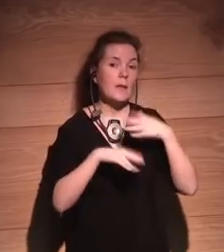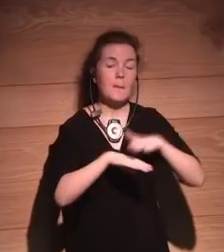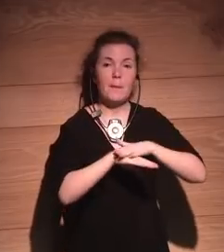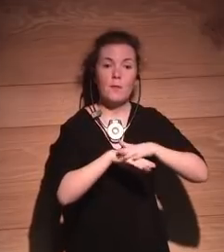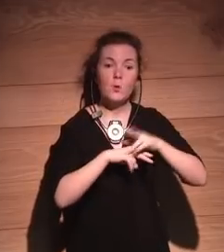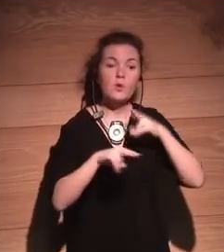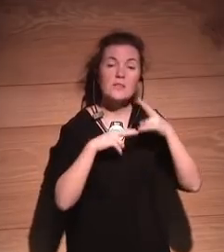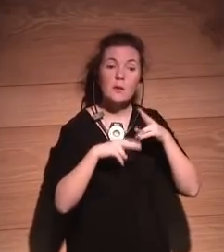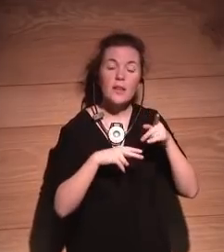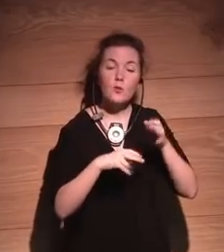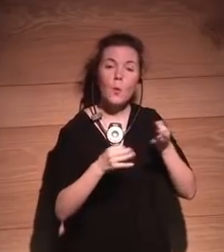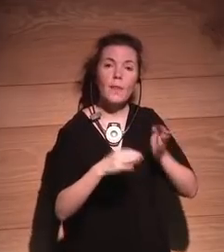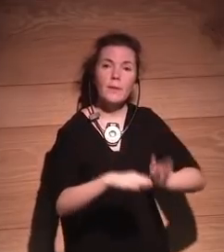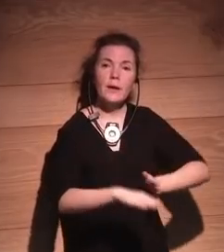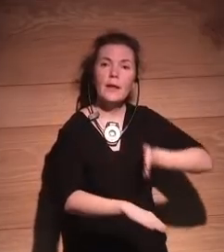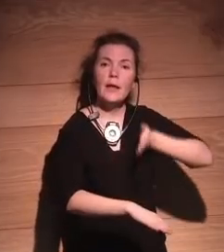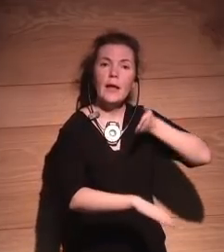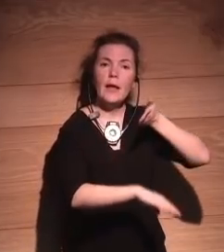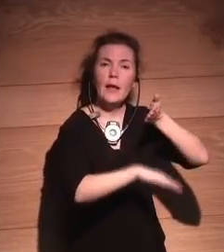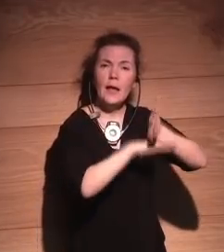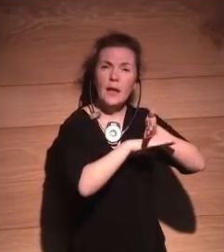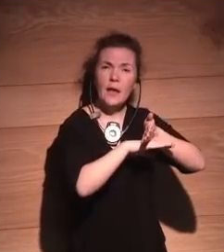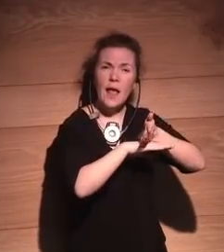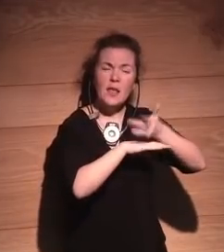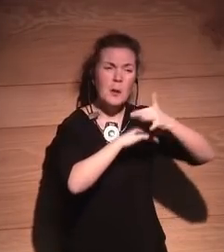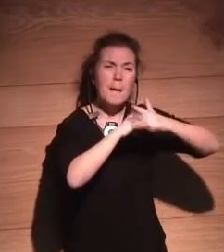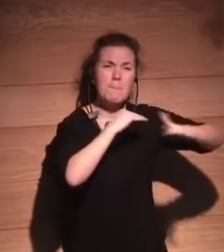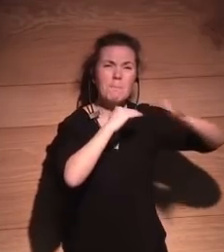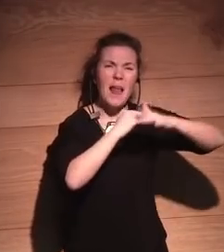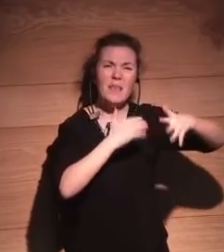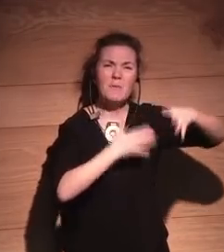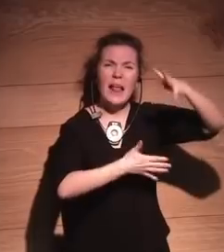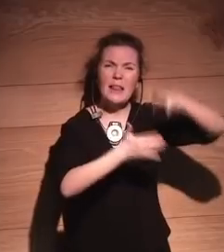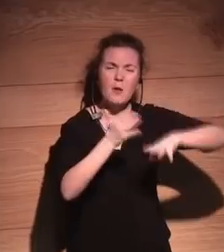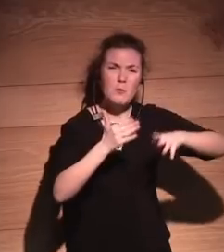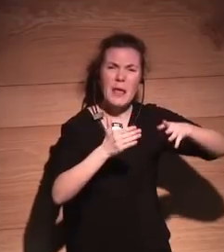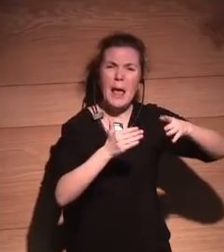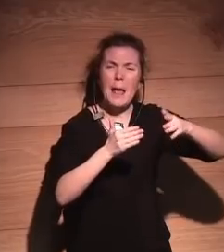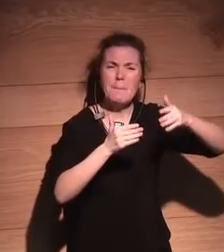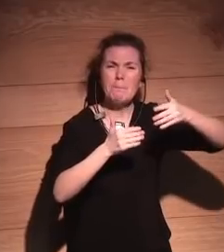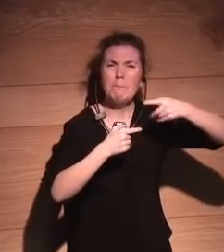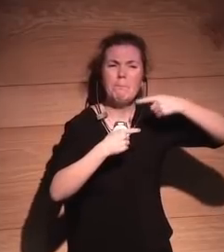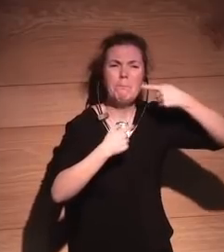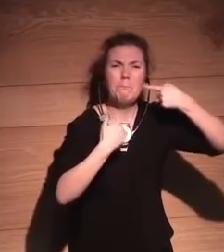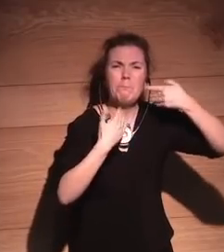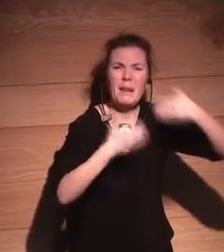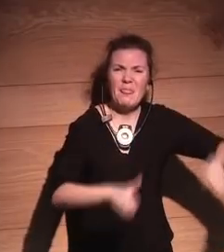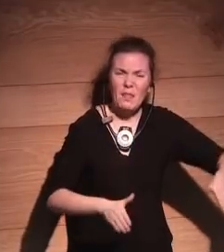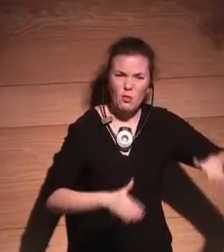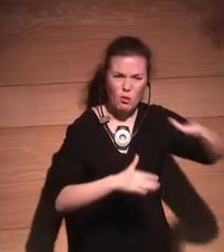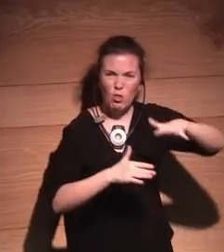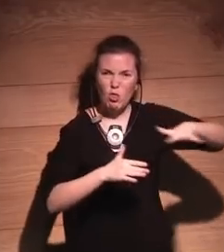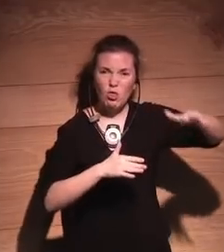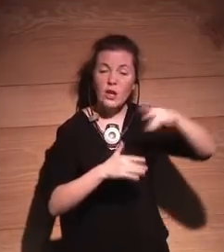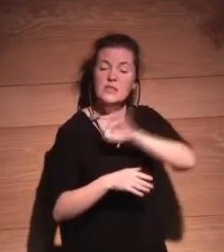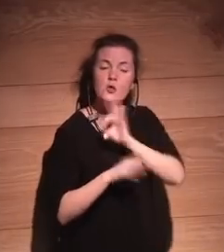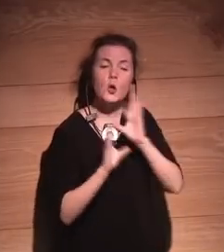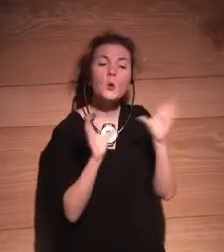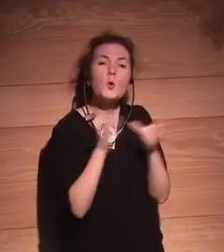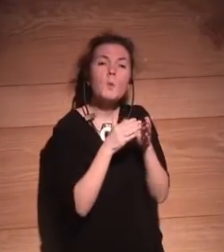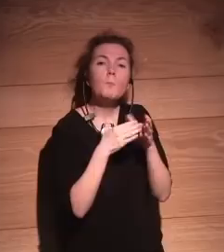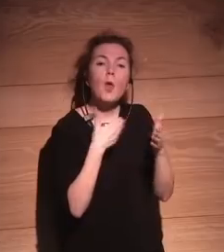perdonadme, pero ahí tenías que ir a ese chisme allí en aquella playa, allí en Cataluña, perdido. Bueno, ese señor, con un grupo de